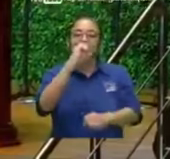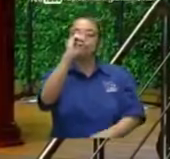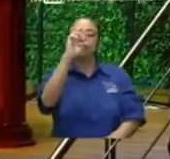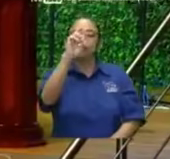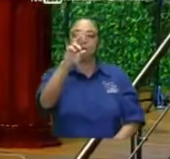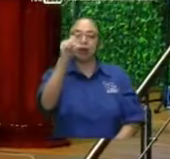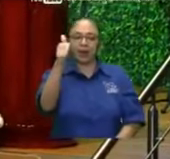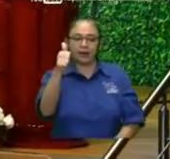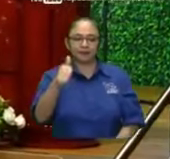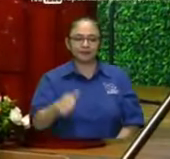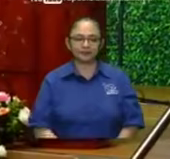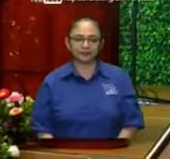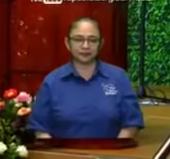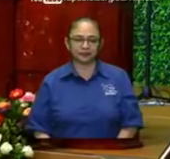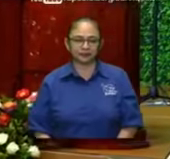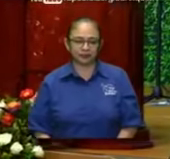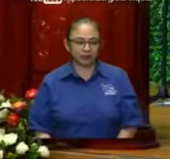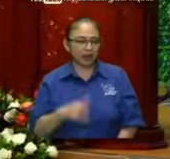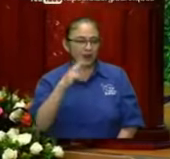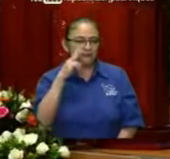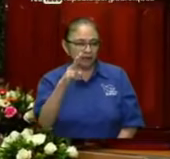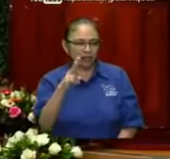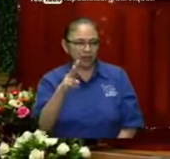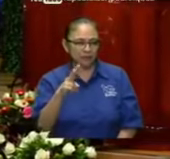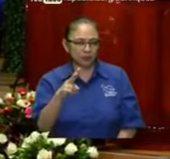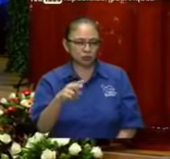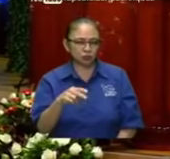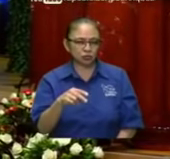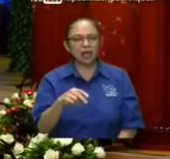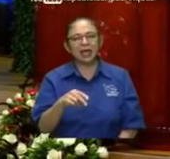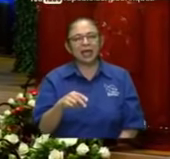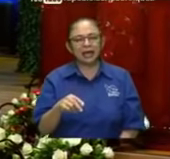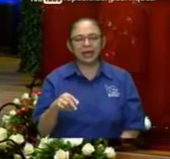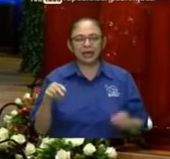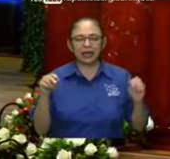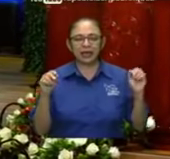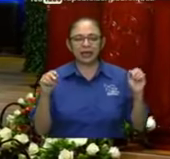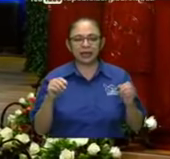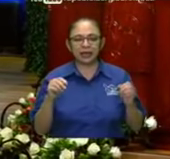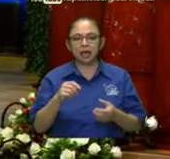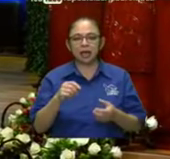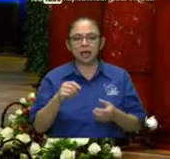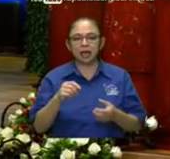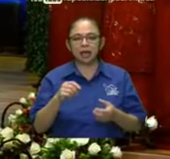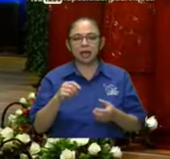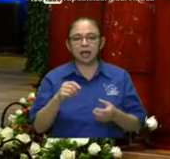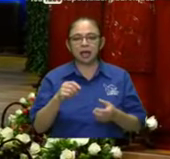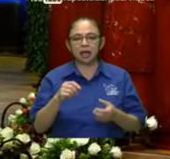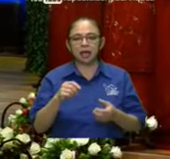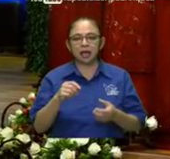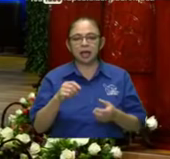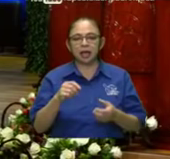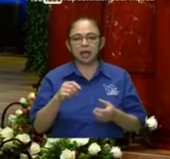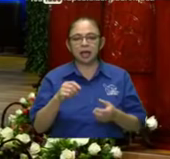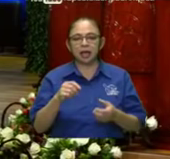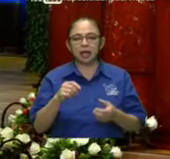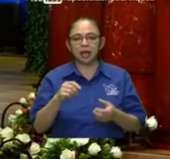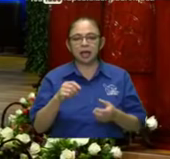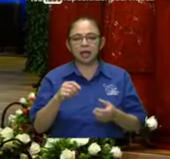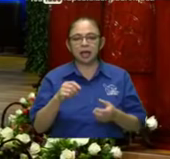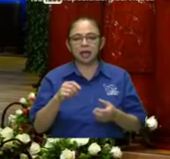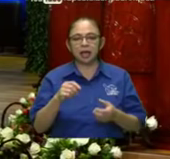nos tocó hablar de la familia política y tocamos este punto. Entonces le decía a las hermanas: hermanas, ¿y a ustedes cómo les